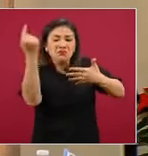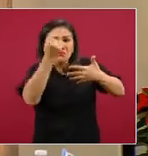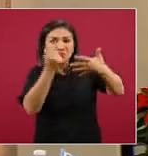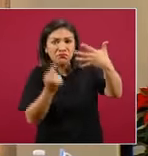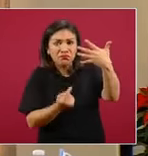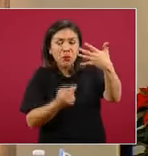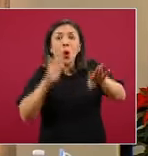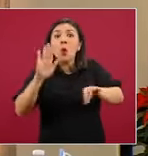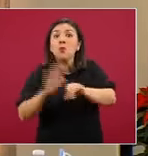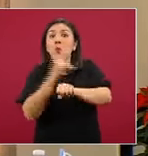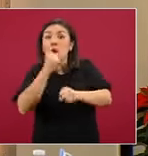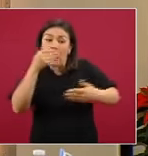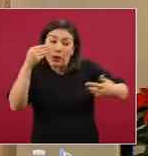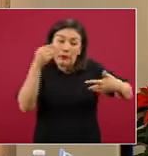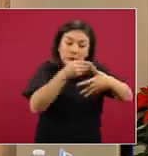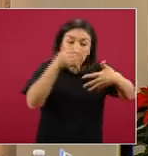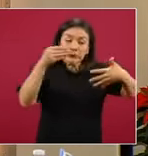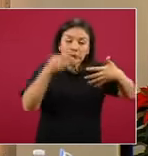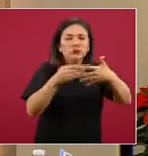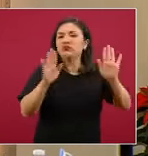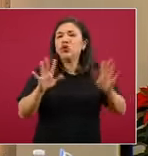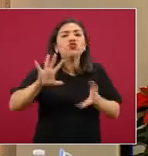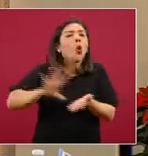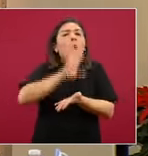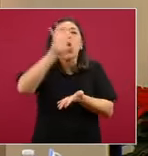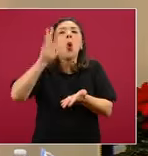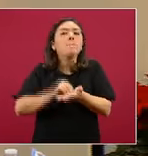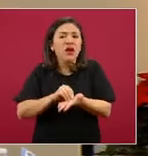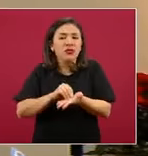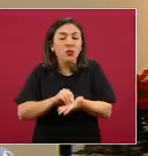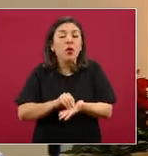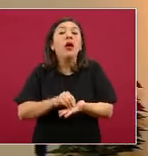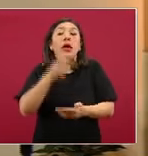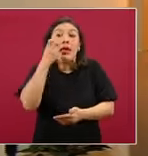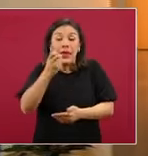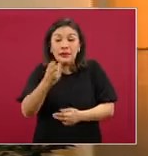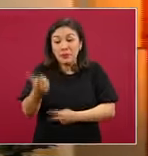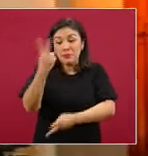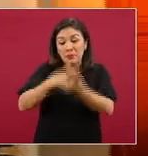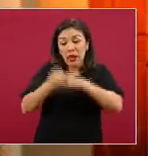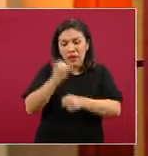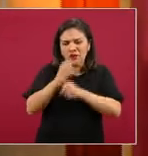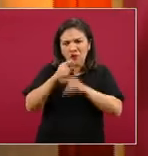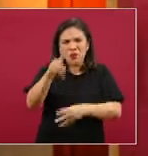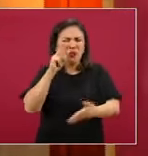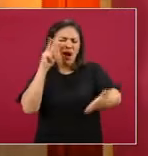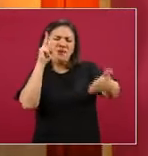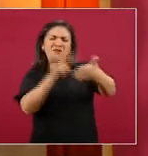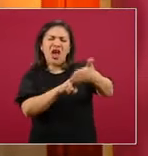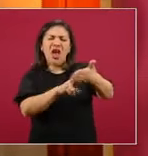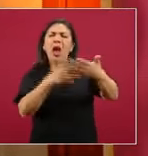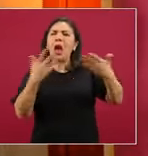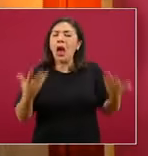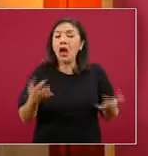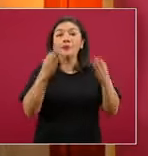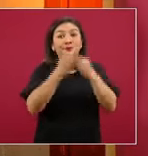las causas específicas. Esas son todas las causas y como se saca, aunque cuando uno lo ve, es importante que le vean